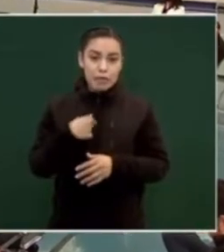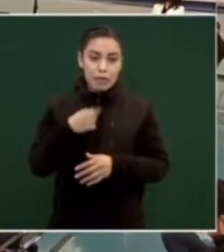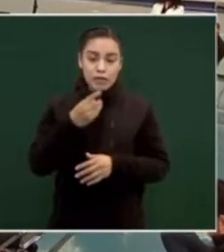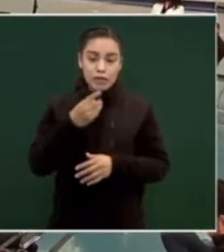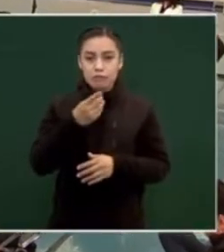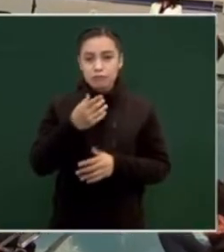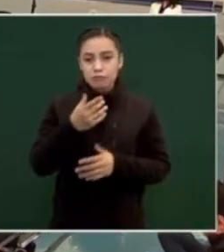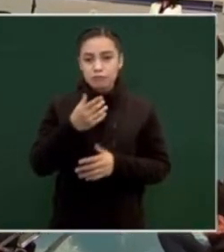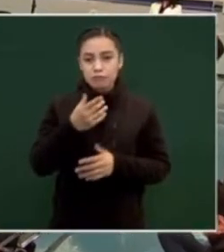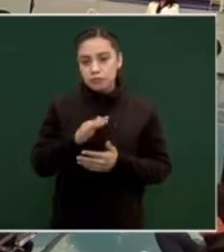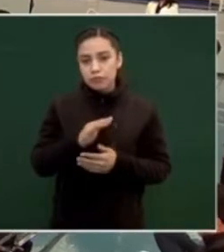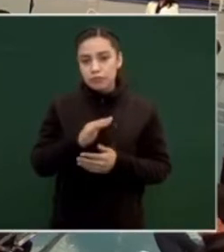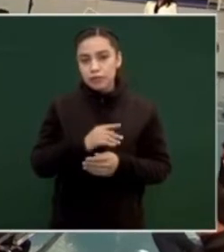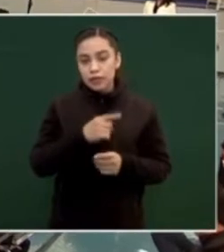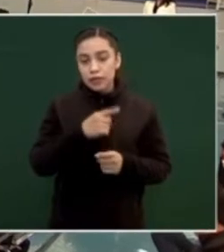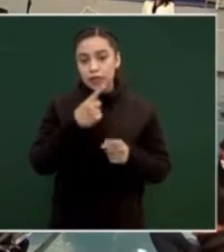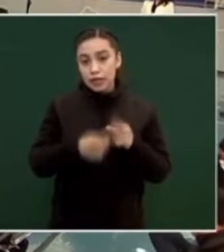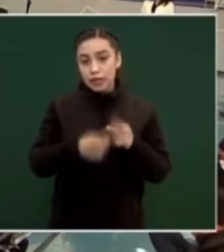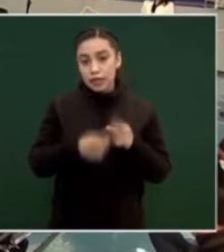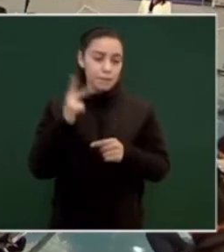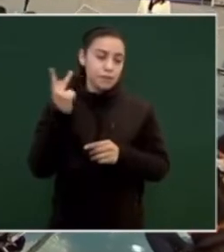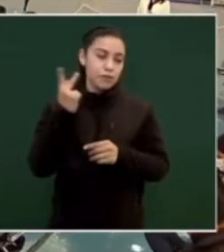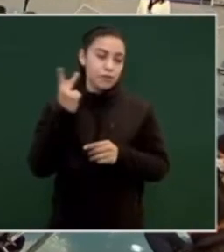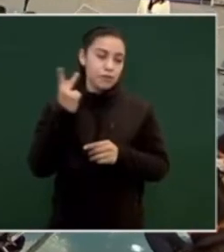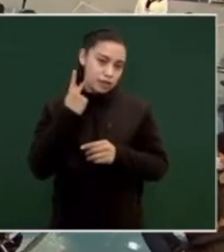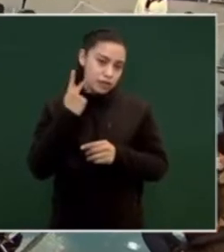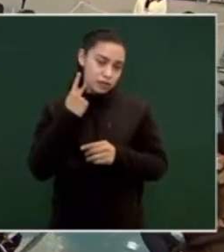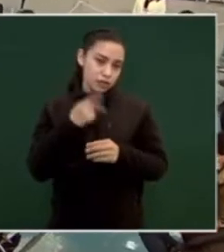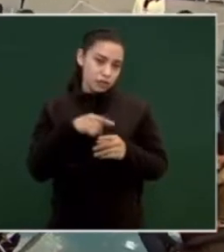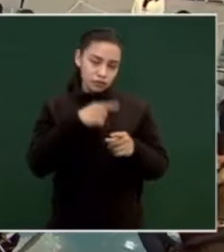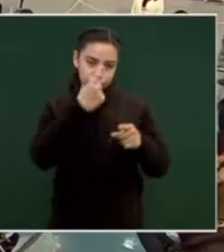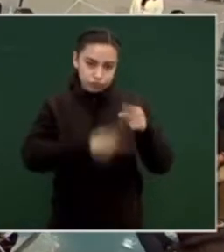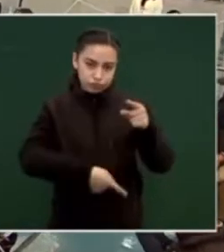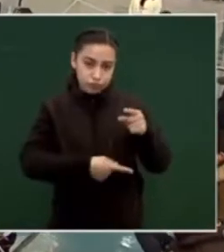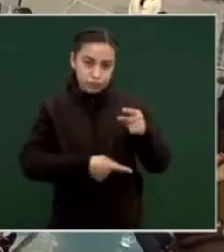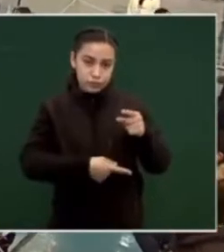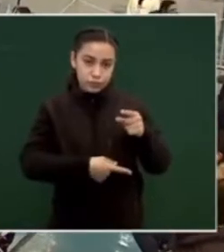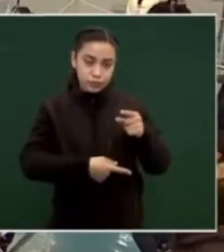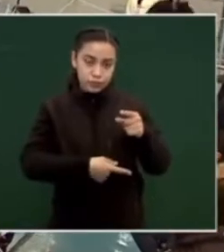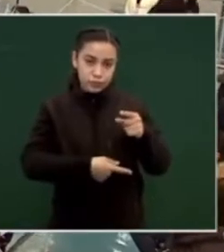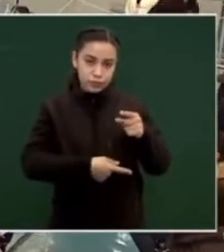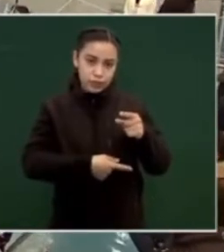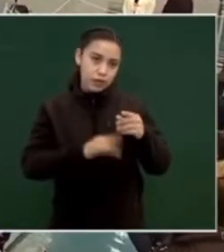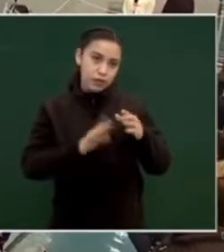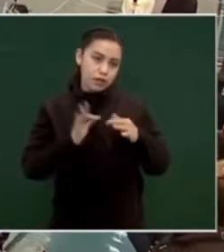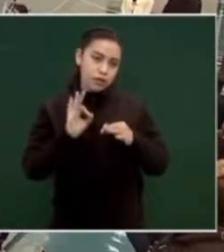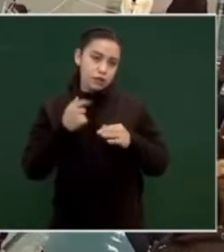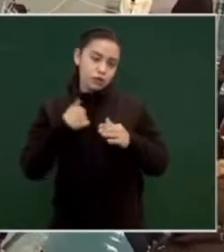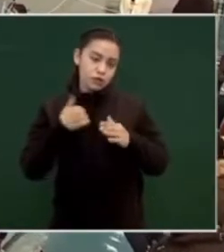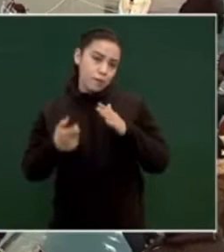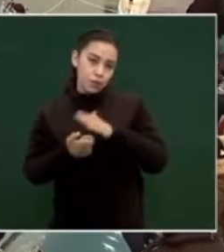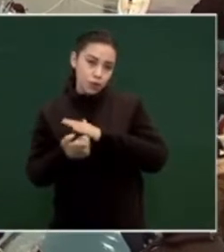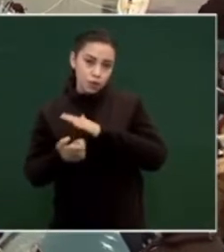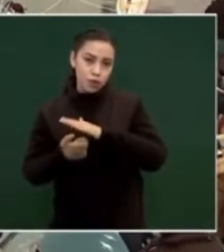papilla políticamente hablando si fuese yo corrupto